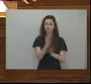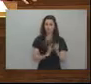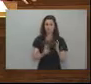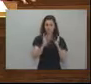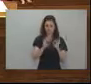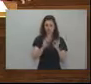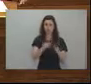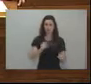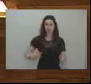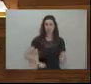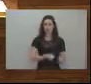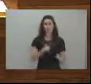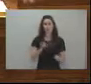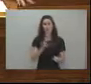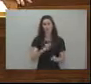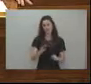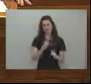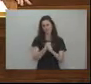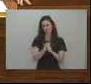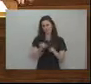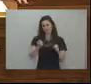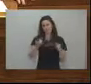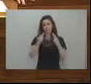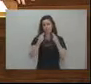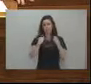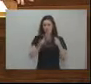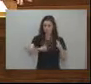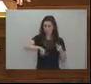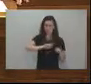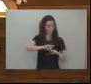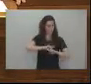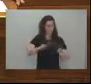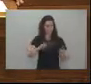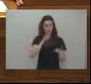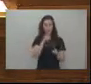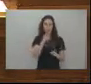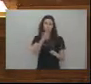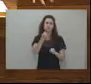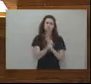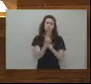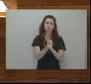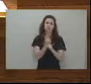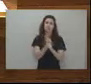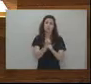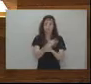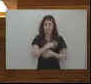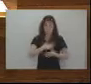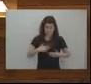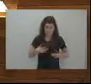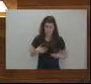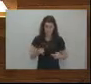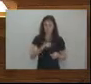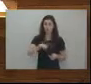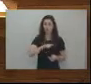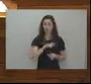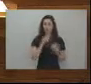de Podemos, no es exclusivamente tarea de estos parlamentarios, es una tarea muy compleja en la que, si de verdad tienen voluntad, por nuestra parte no nos va a